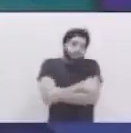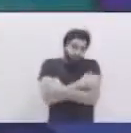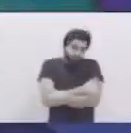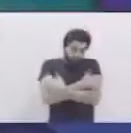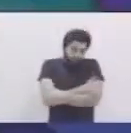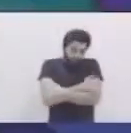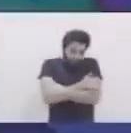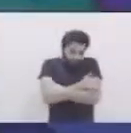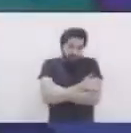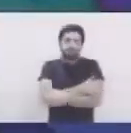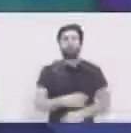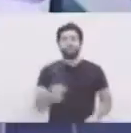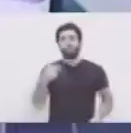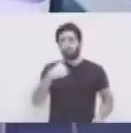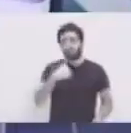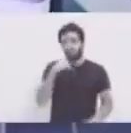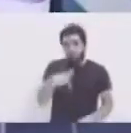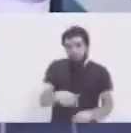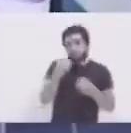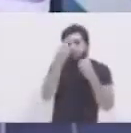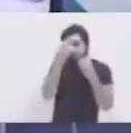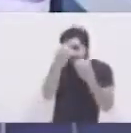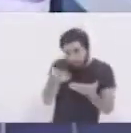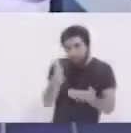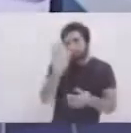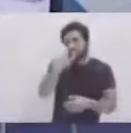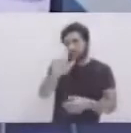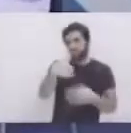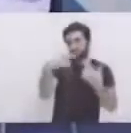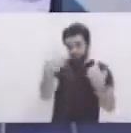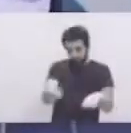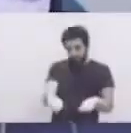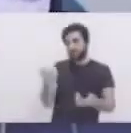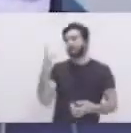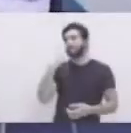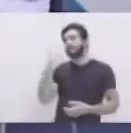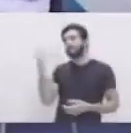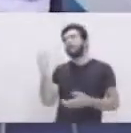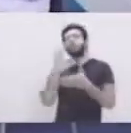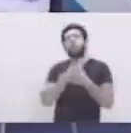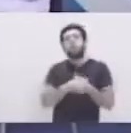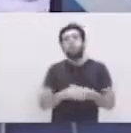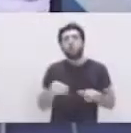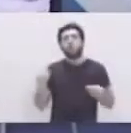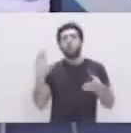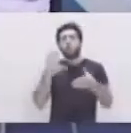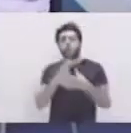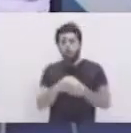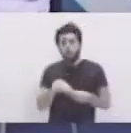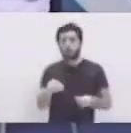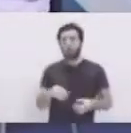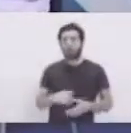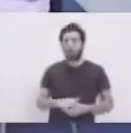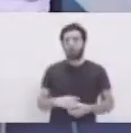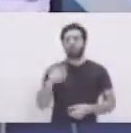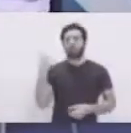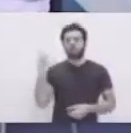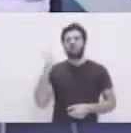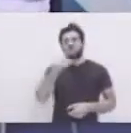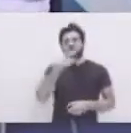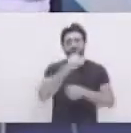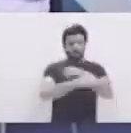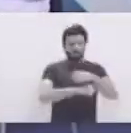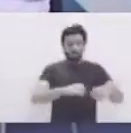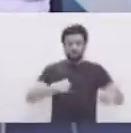Y te quiero contar, y les quiero contar una fábula. La fábula de Esopo. ¿Tú sabes qué